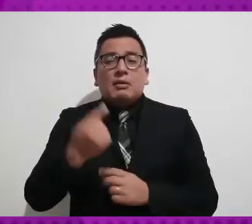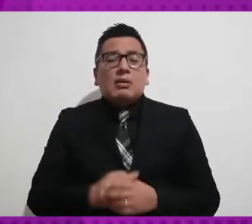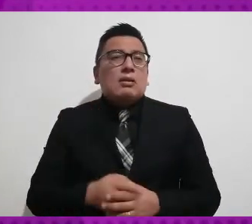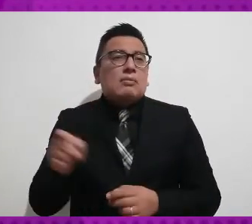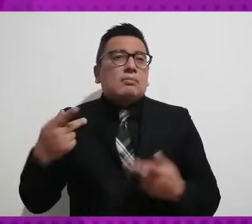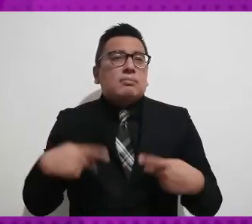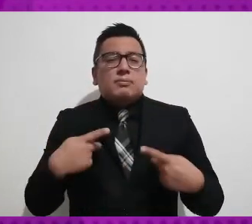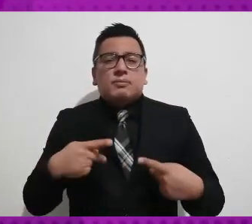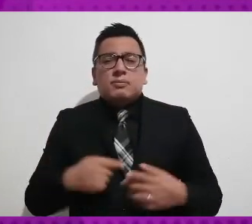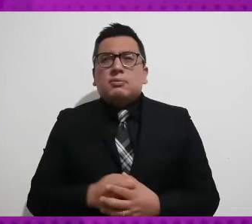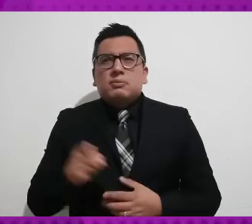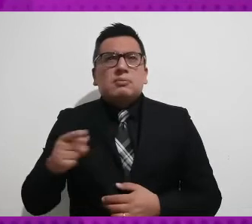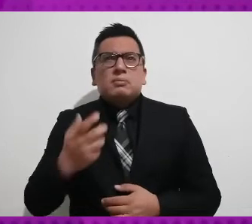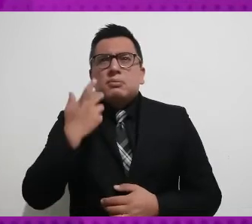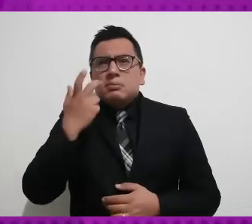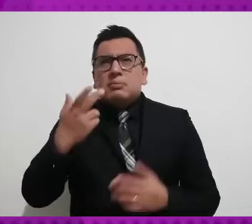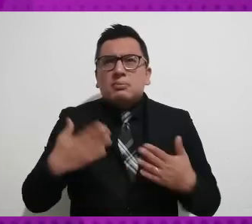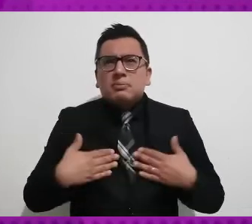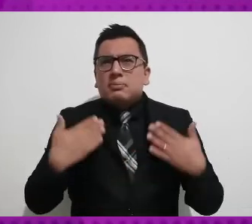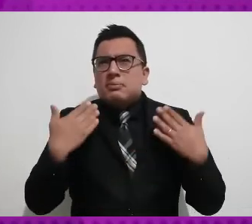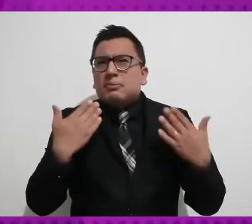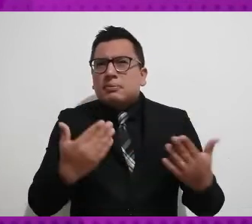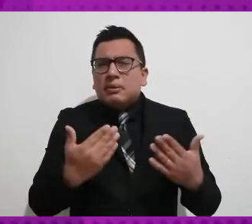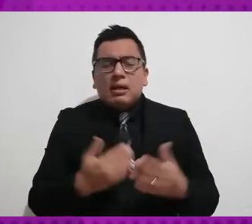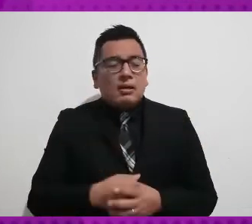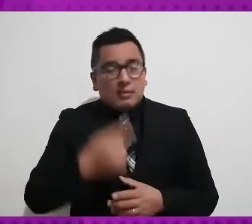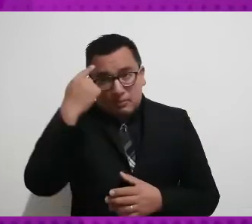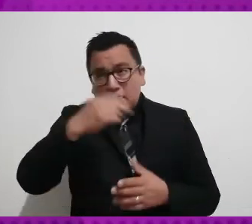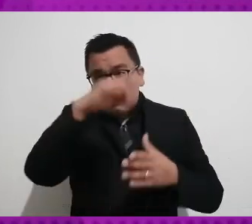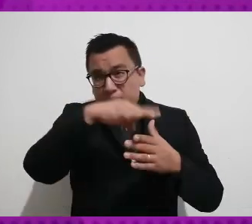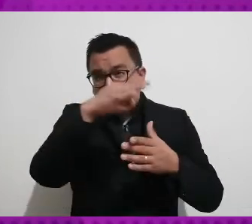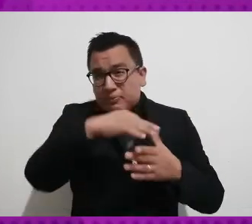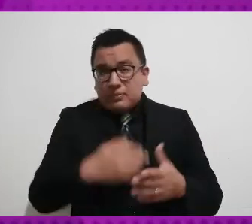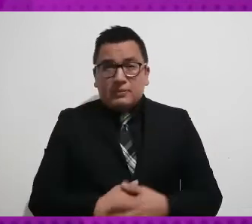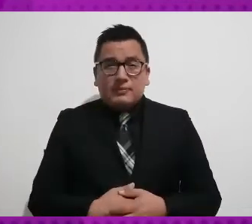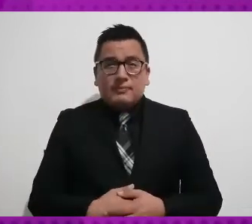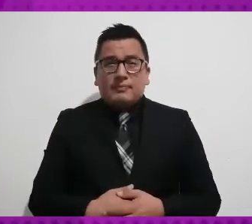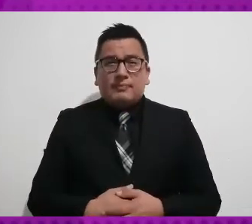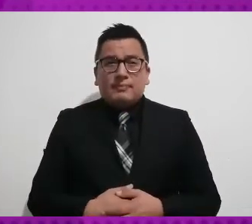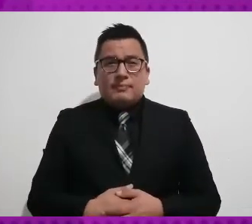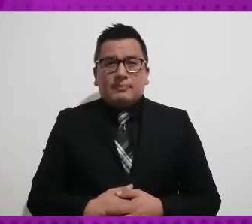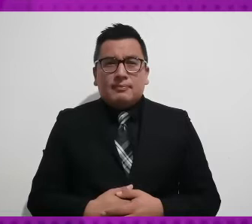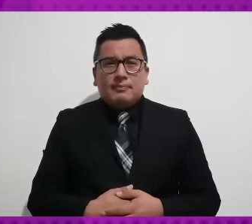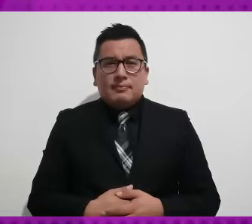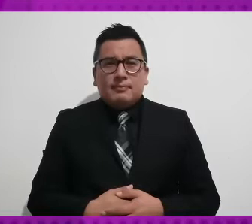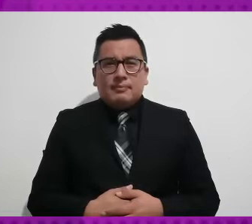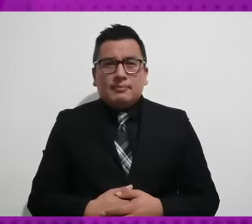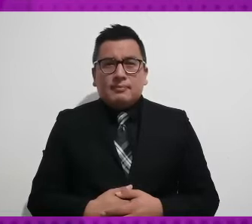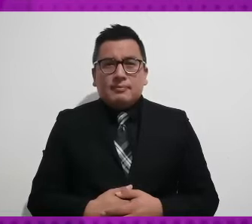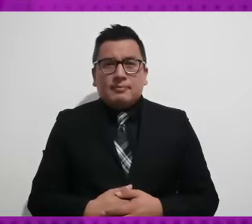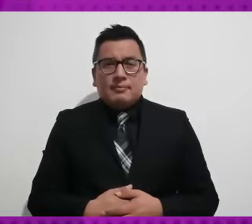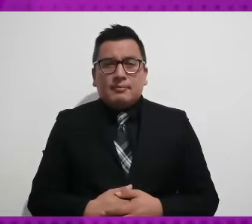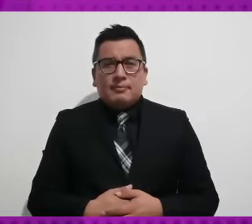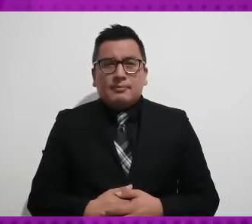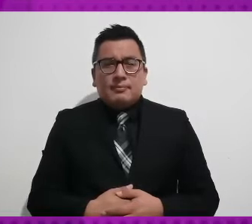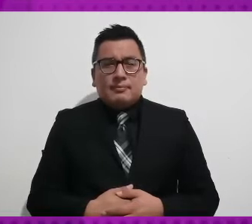del electorado, de que pues quiere confiar en una elección, y creo que como pocas veces se ha